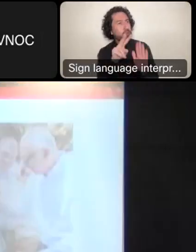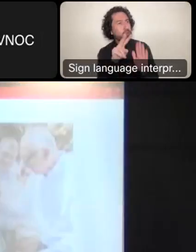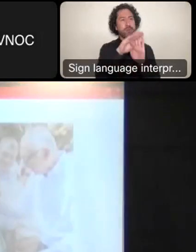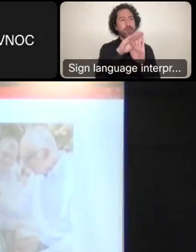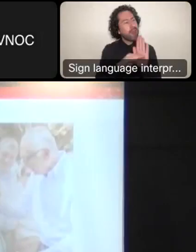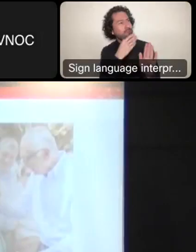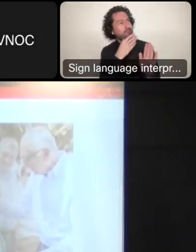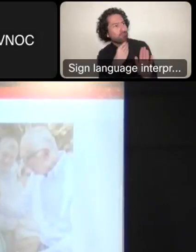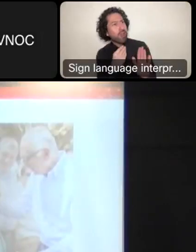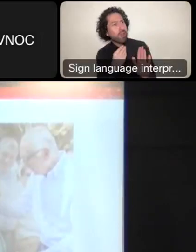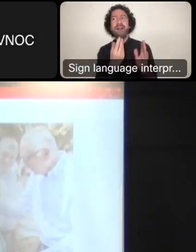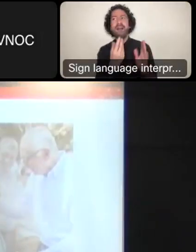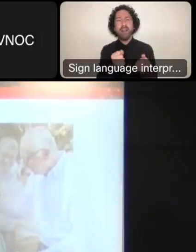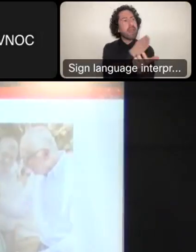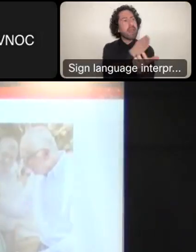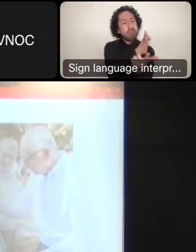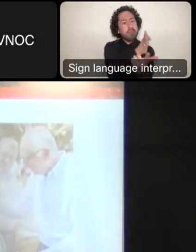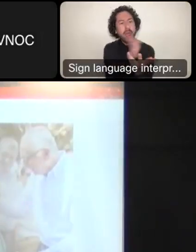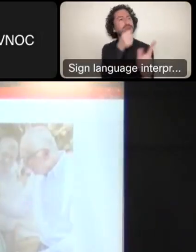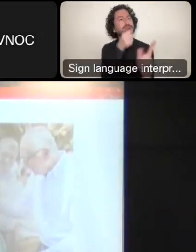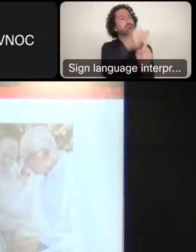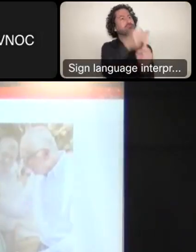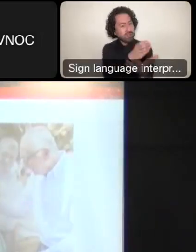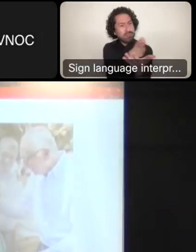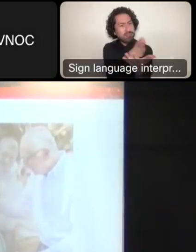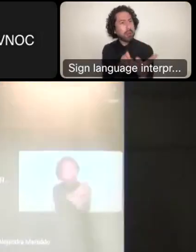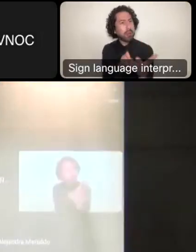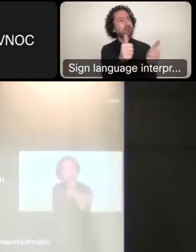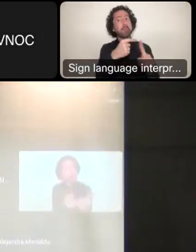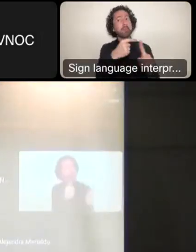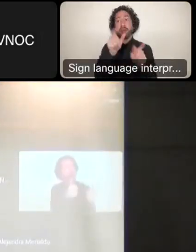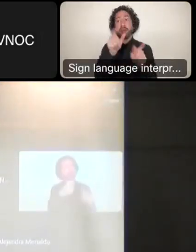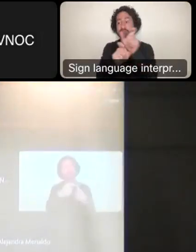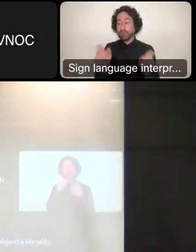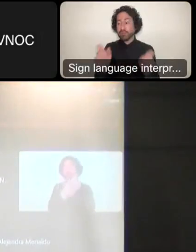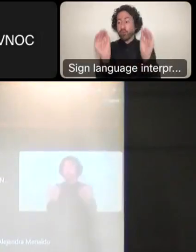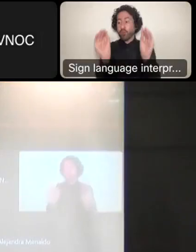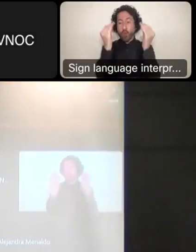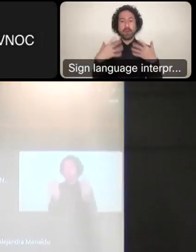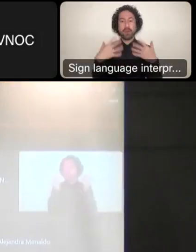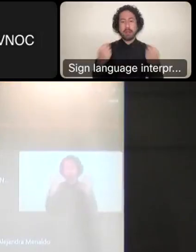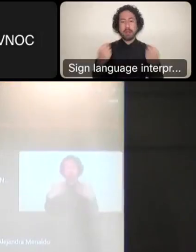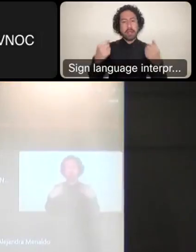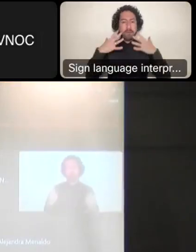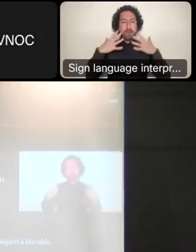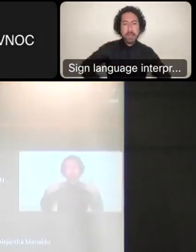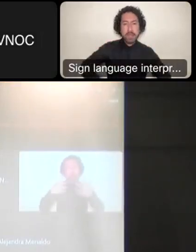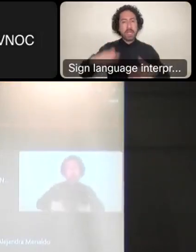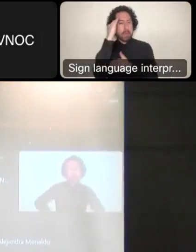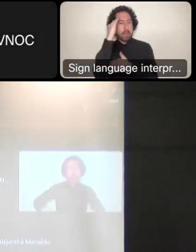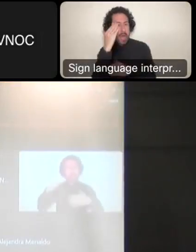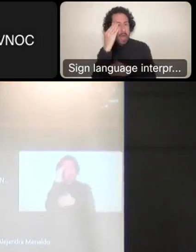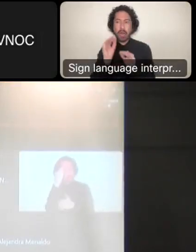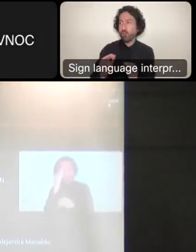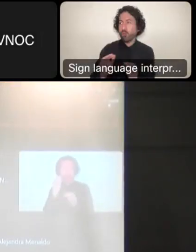distintas dimensiones de la salud y el bienestar de los adolescentes. O sea, en salud física, salud mental, en educación, en nutrición.